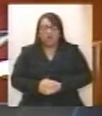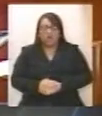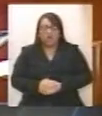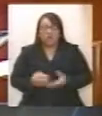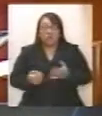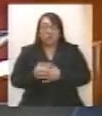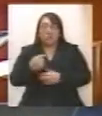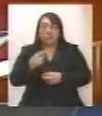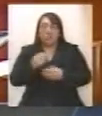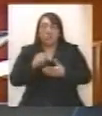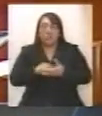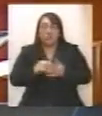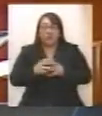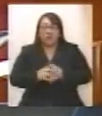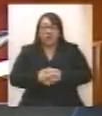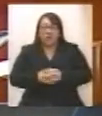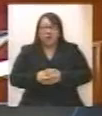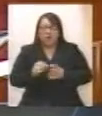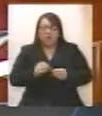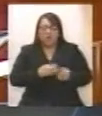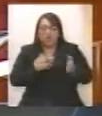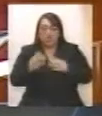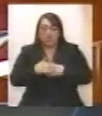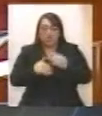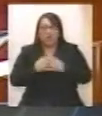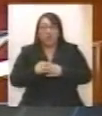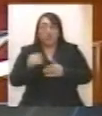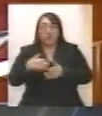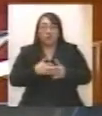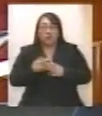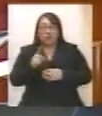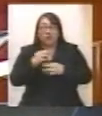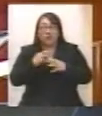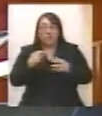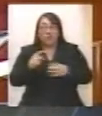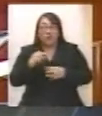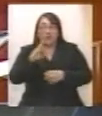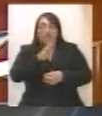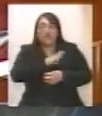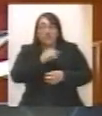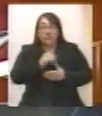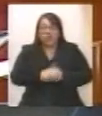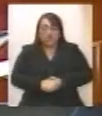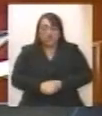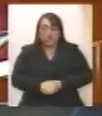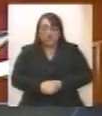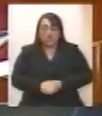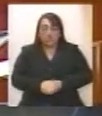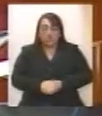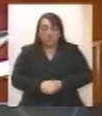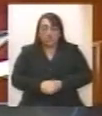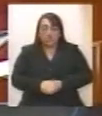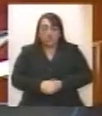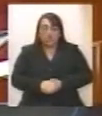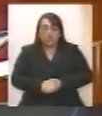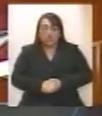nuevos soles, como parte de la conducción de una política fiscal contracíclica